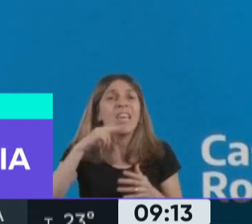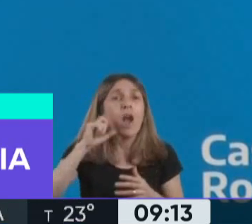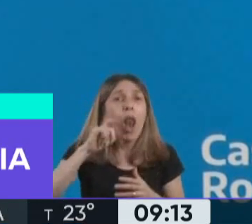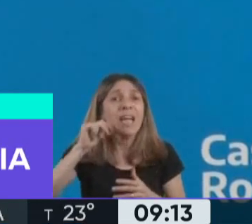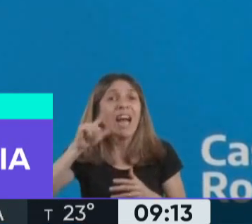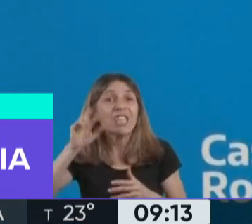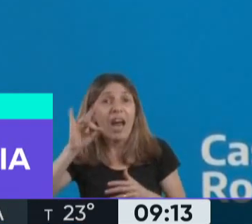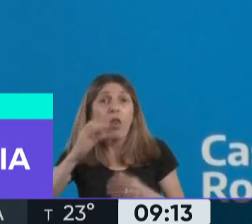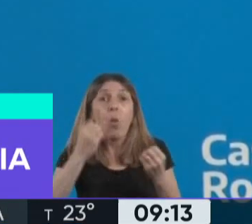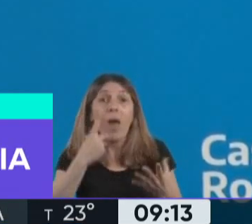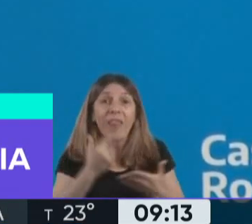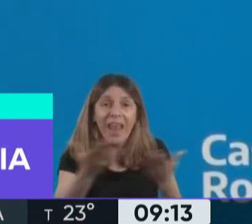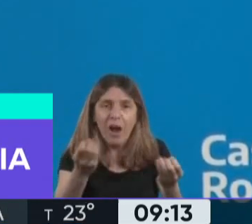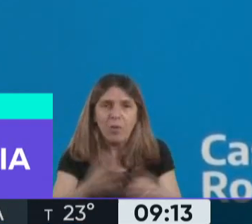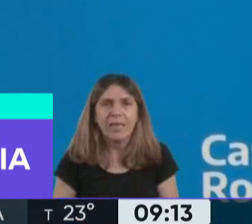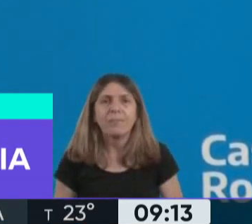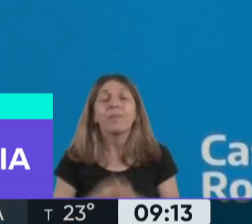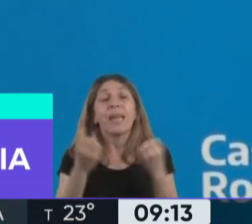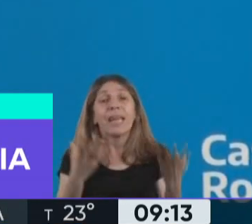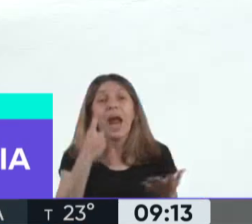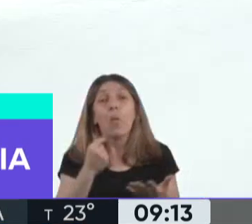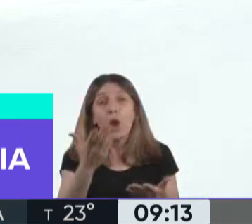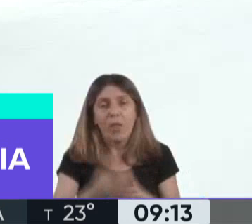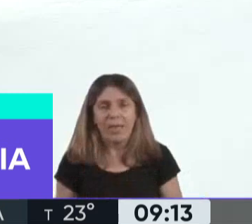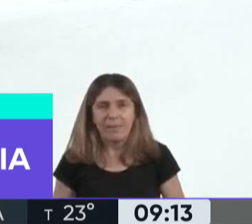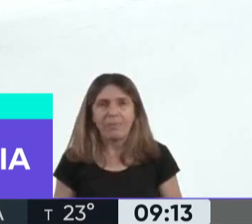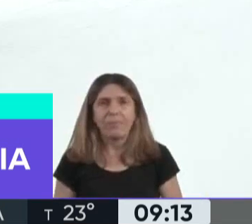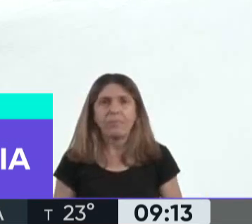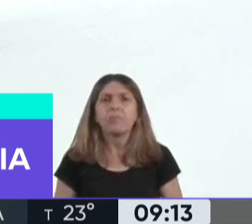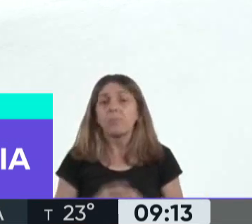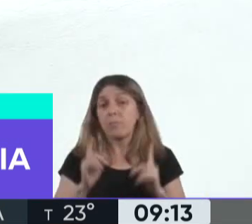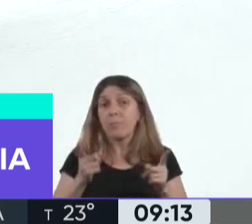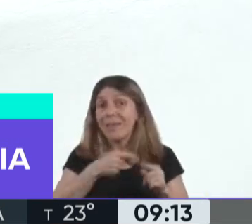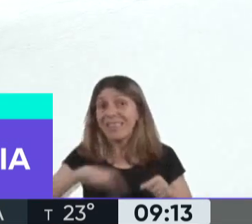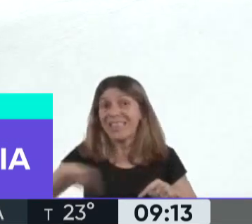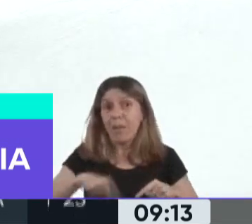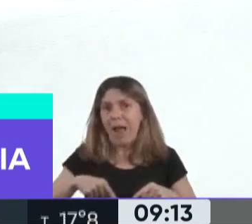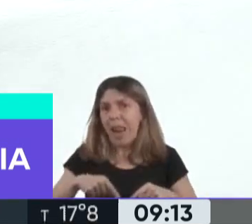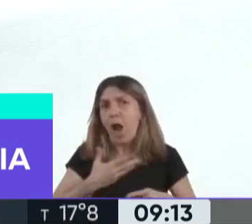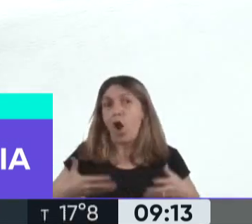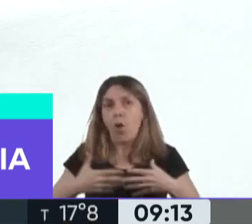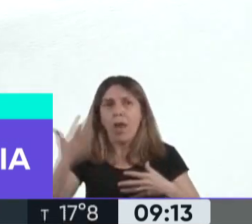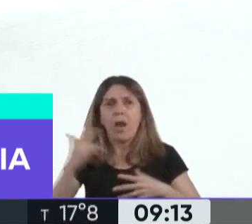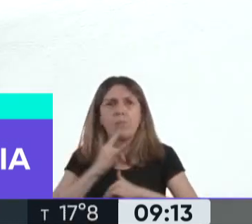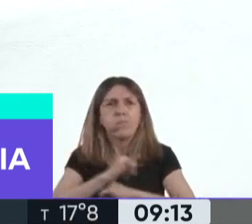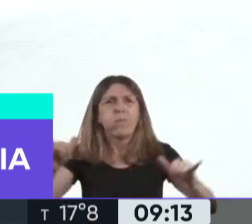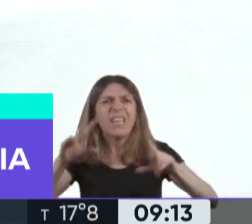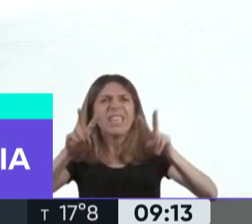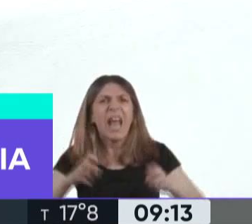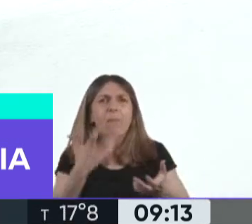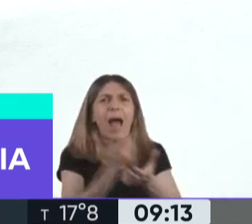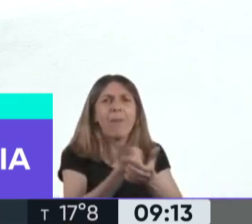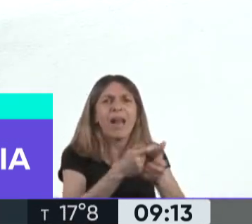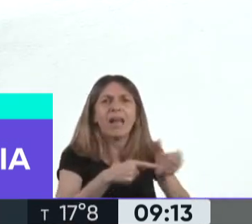Gallardo. Nicolás, buen día, ¿cómo estás? Portavoz, ¿qué tal? Buenos días. En la misma semana donde el gobierno anunció el pase sanitario a partir de